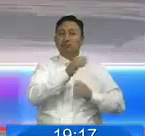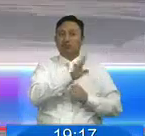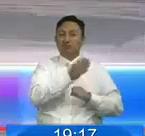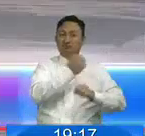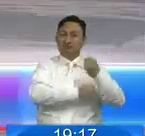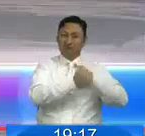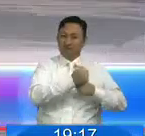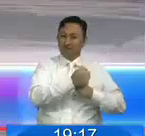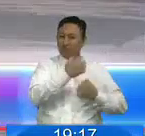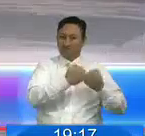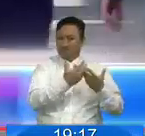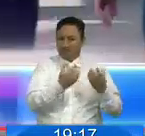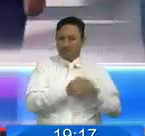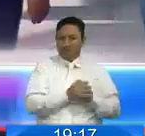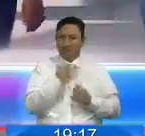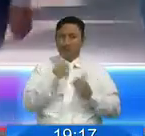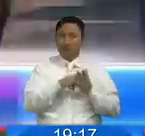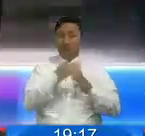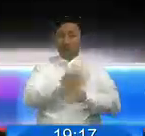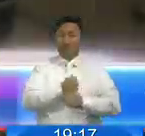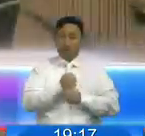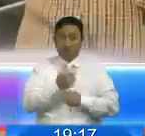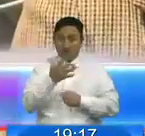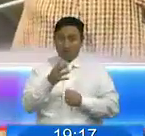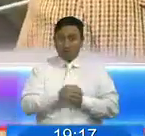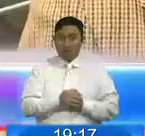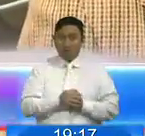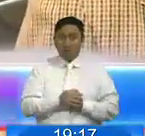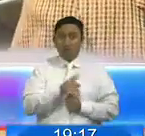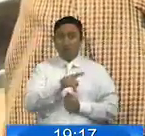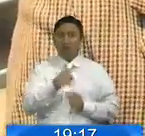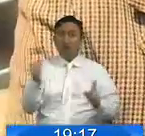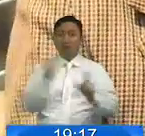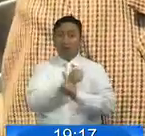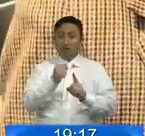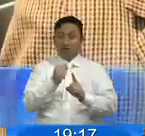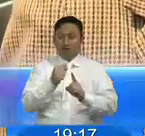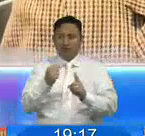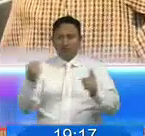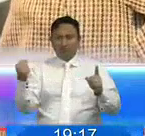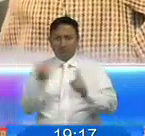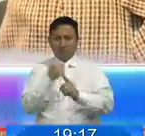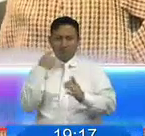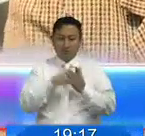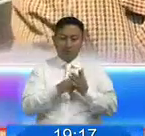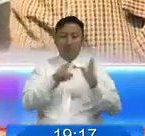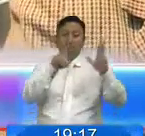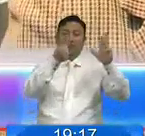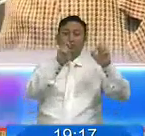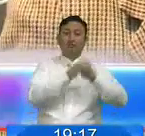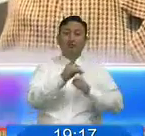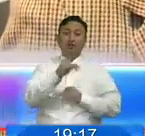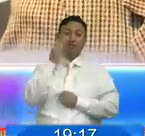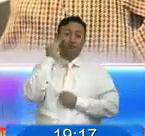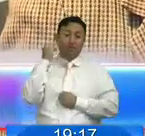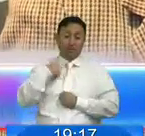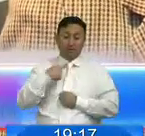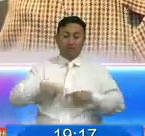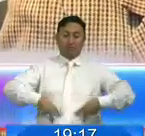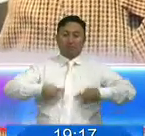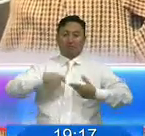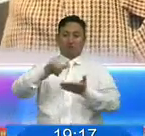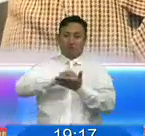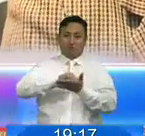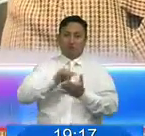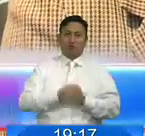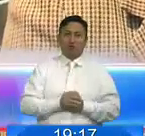ser resueltos, como la inseguridad. No hay combatir la violencia con violencia. Yo se le contaba, por ejemplo, el tema de la experiencia en Nueva York, el